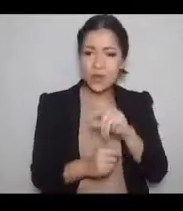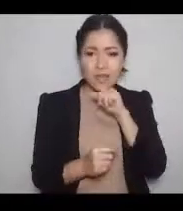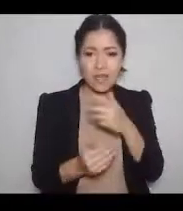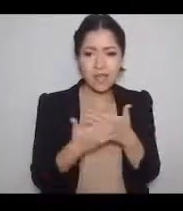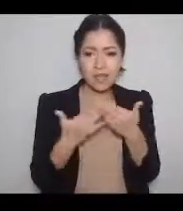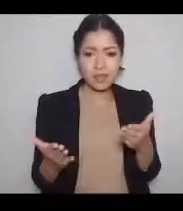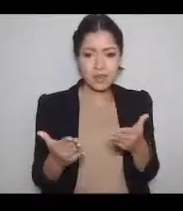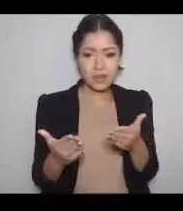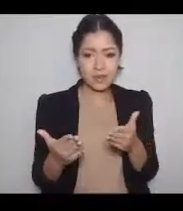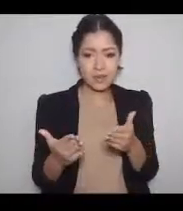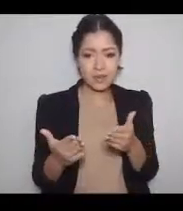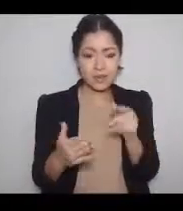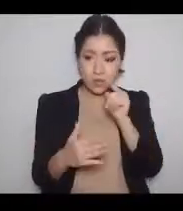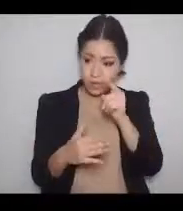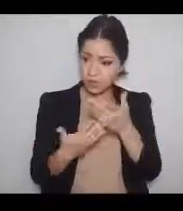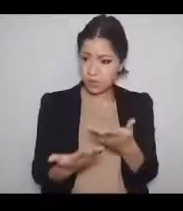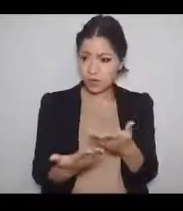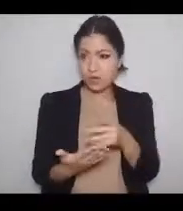te precipites, Kepler.